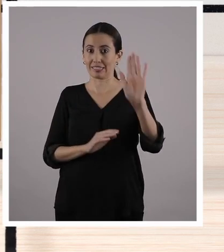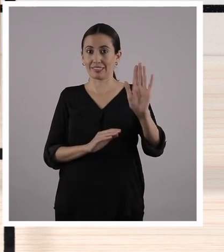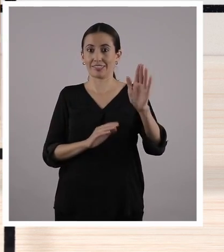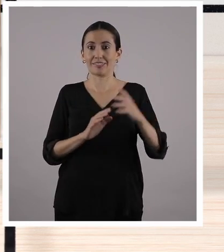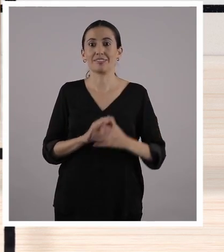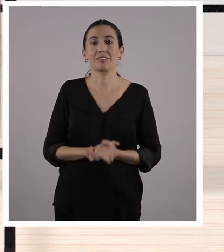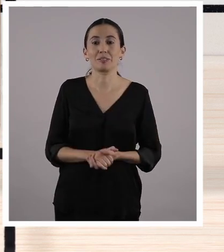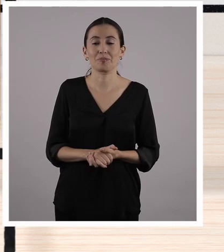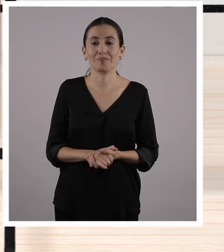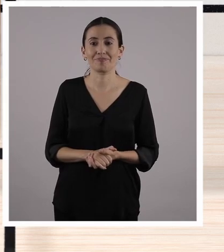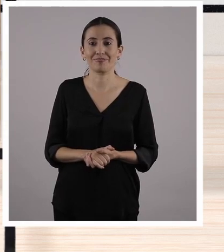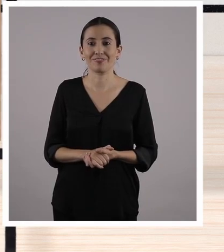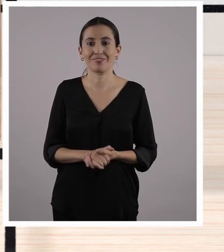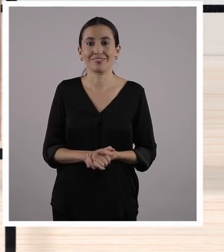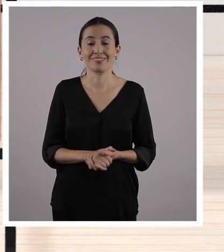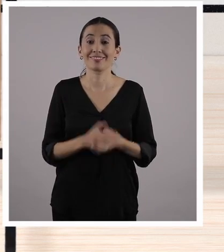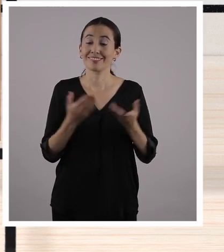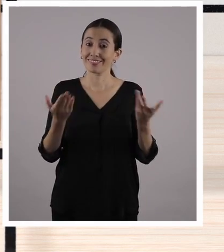en nuestro diagrama?